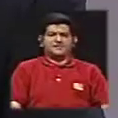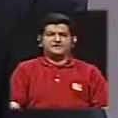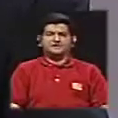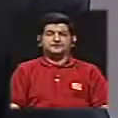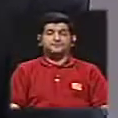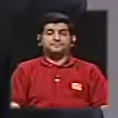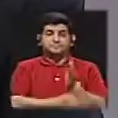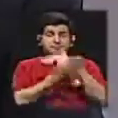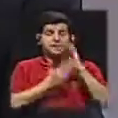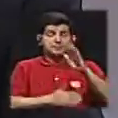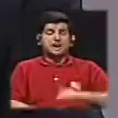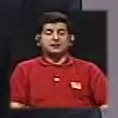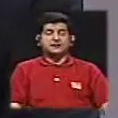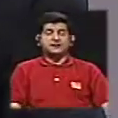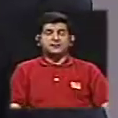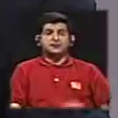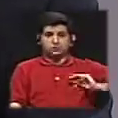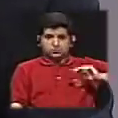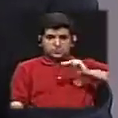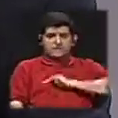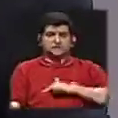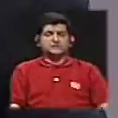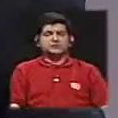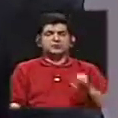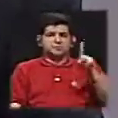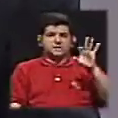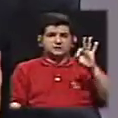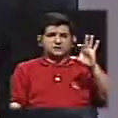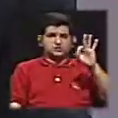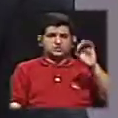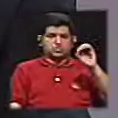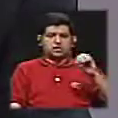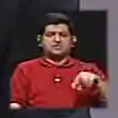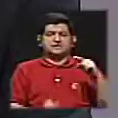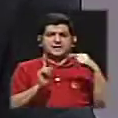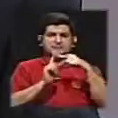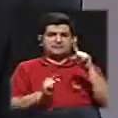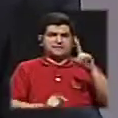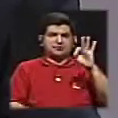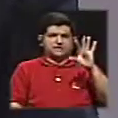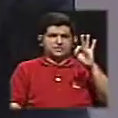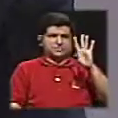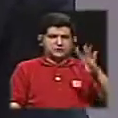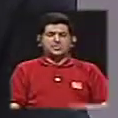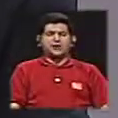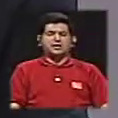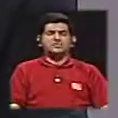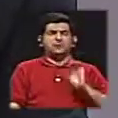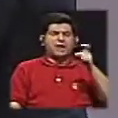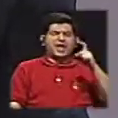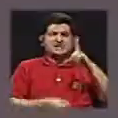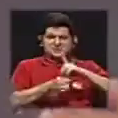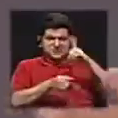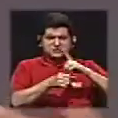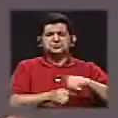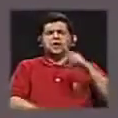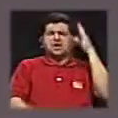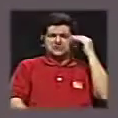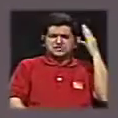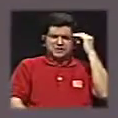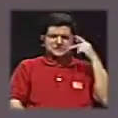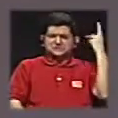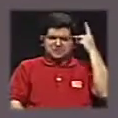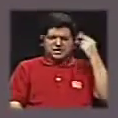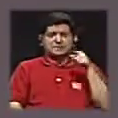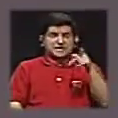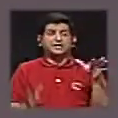fueron parte de su gabinete en el 90 y 94. Fueron exdiputados del partido, mucha experiencia política. Ellos eran